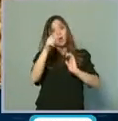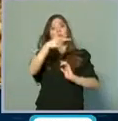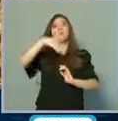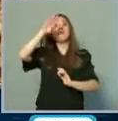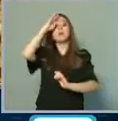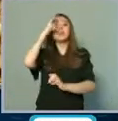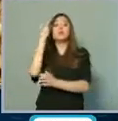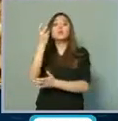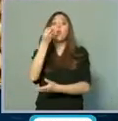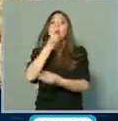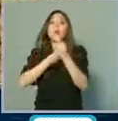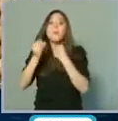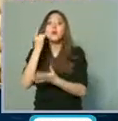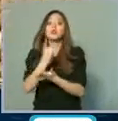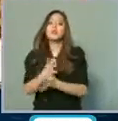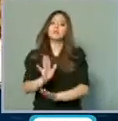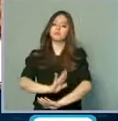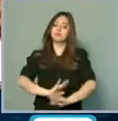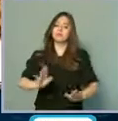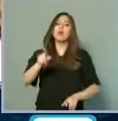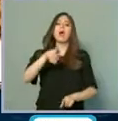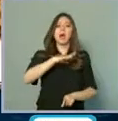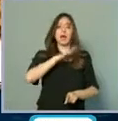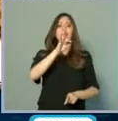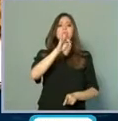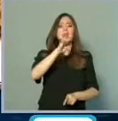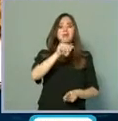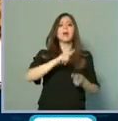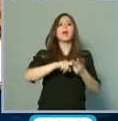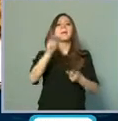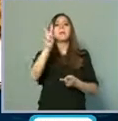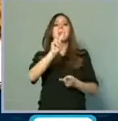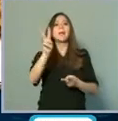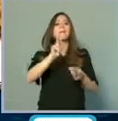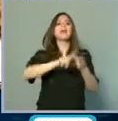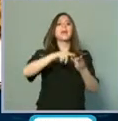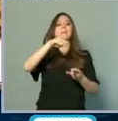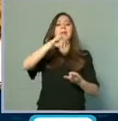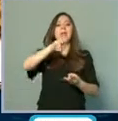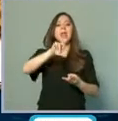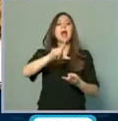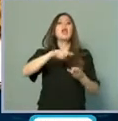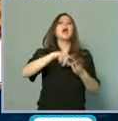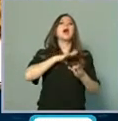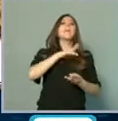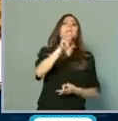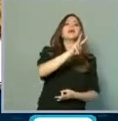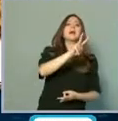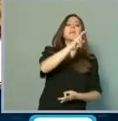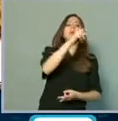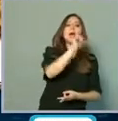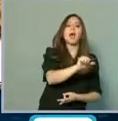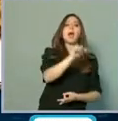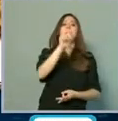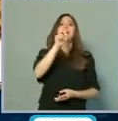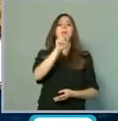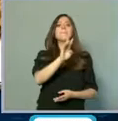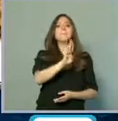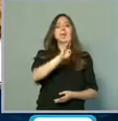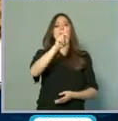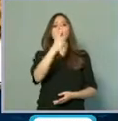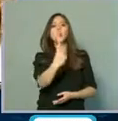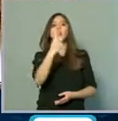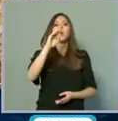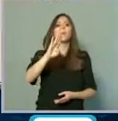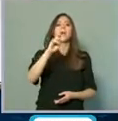pero tiene muy buen aporte de fibra, tiene vitaminas y minerales, por ejemplo, tiene vitamina A, B1, B2, B3,